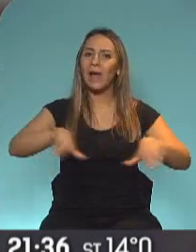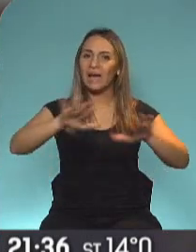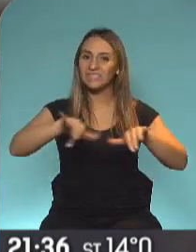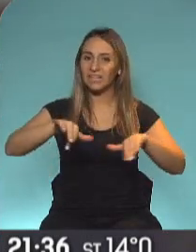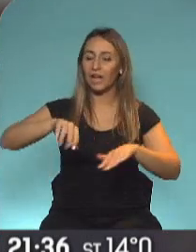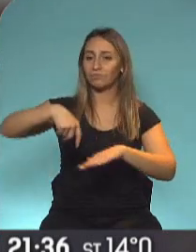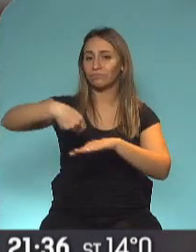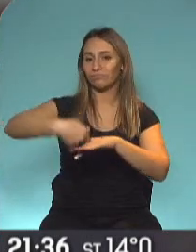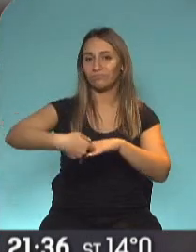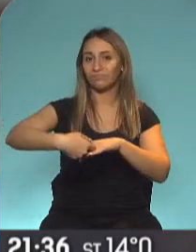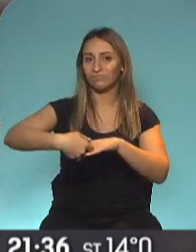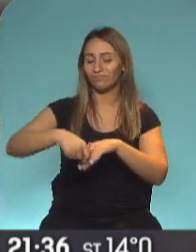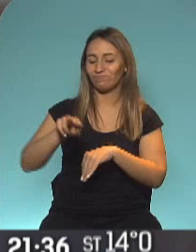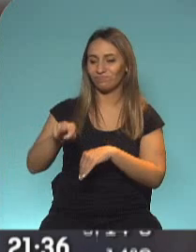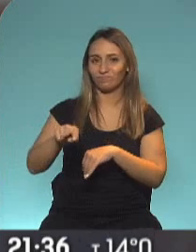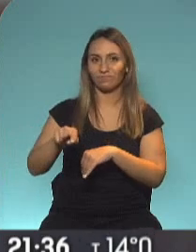de Siria, Alfredo,